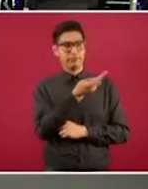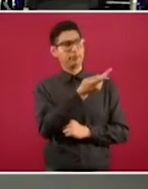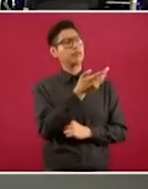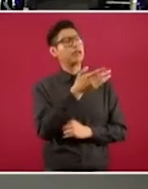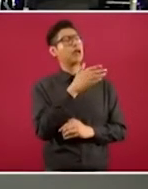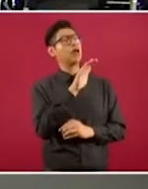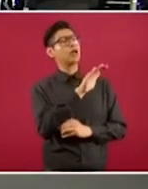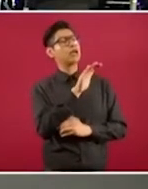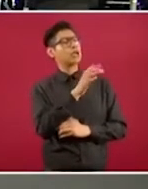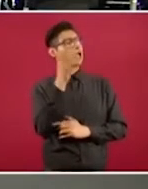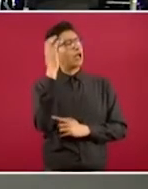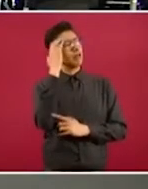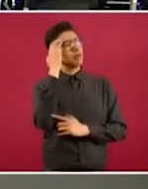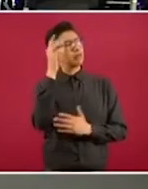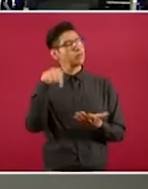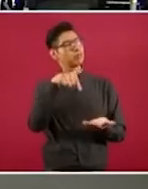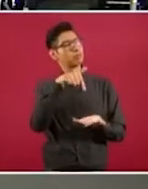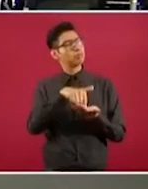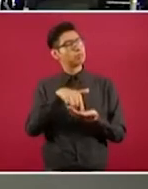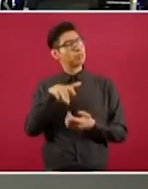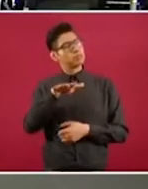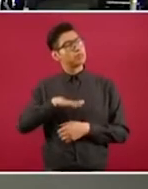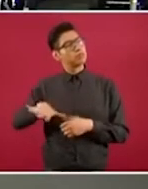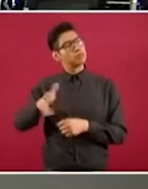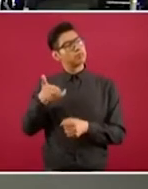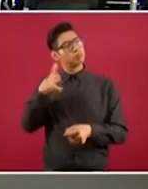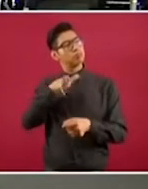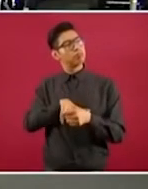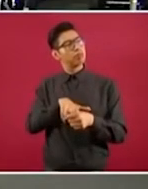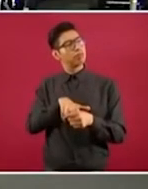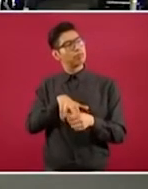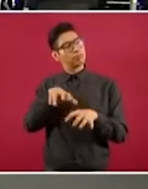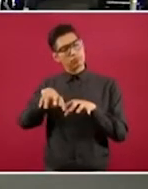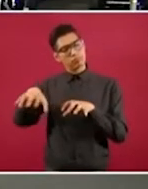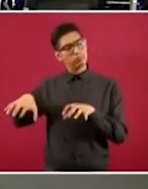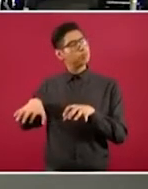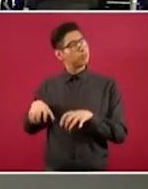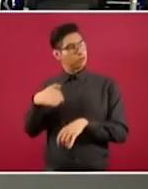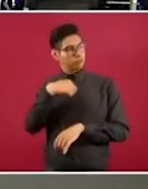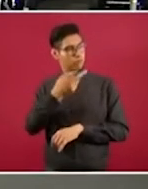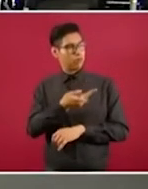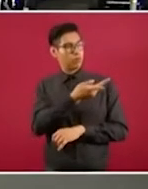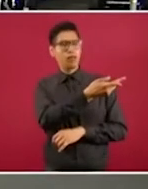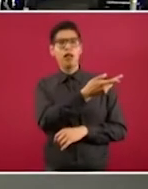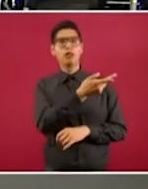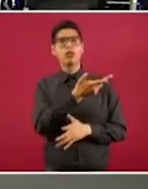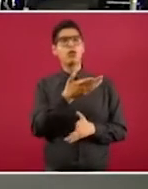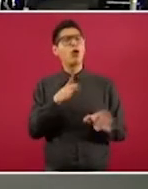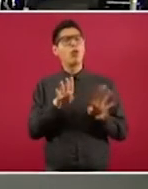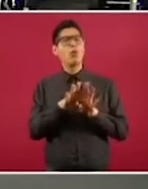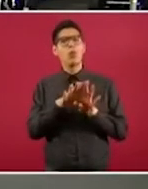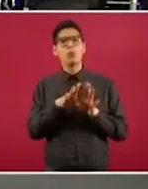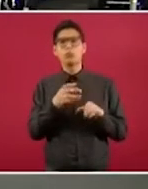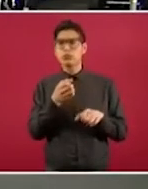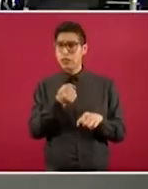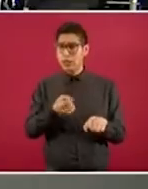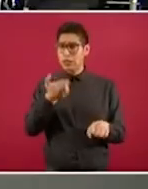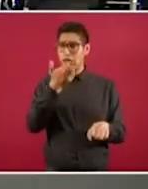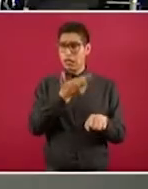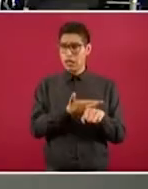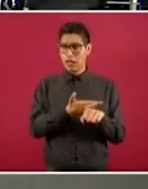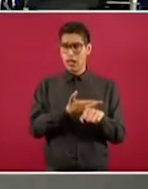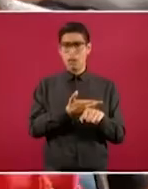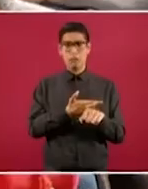camas y espacios para la atención hospitalaria de estos casos graves, quiero preguntarle cómo va a ser esta coordinación con las Secretarías de la Defensa Nacional y